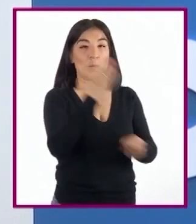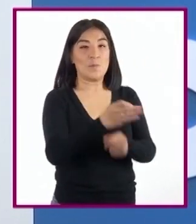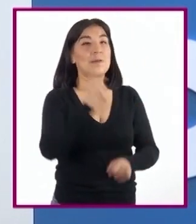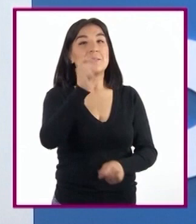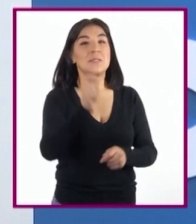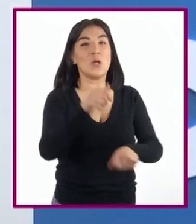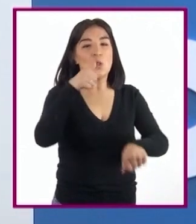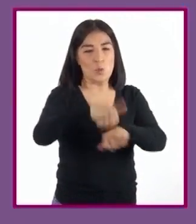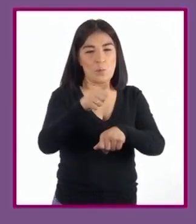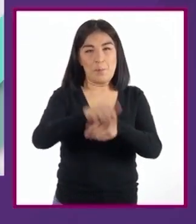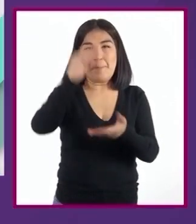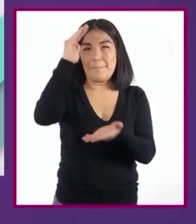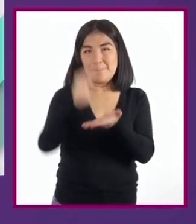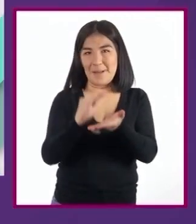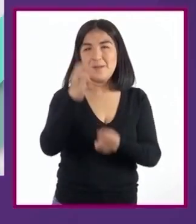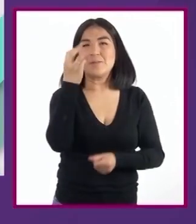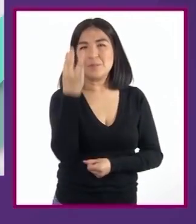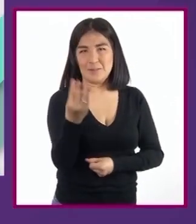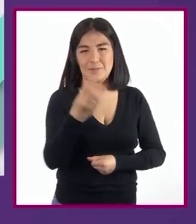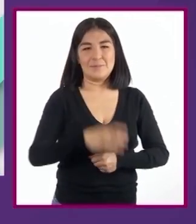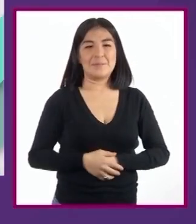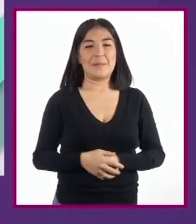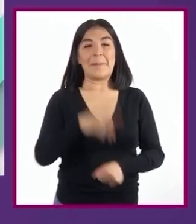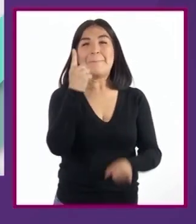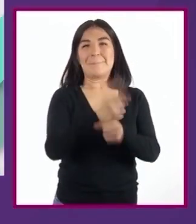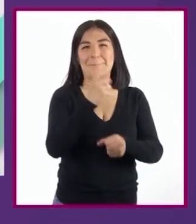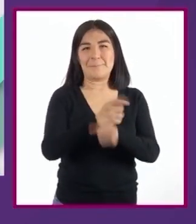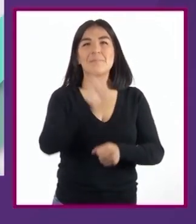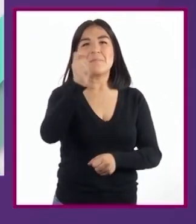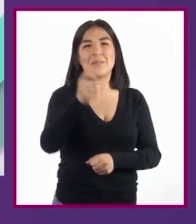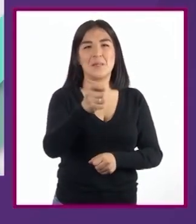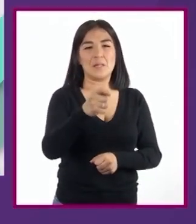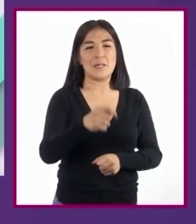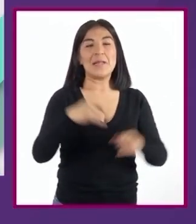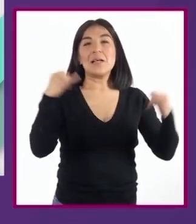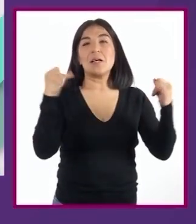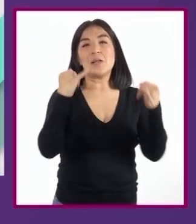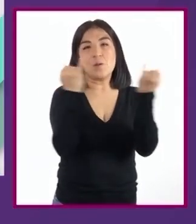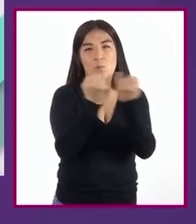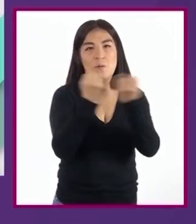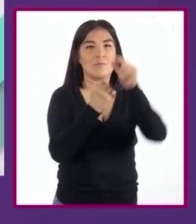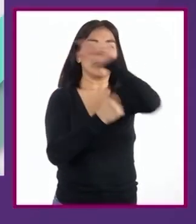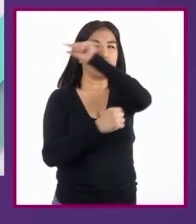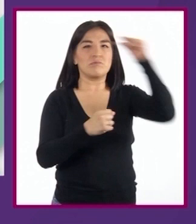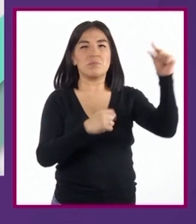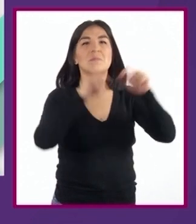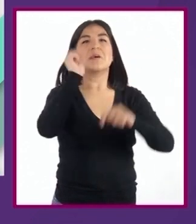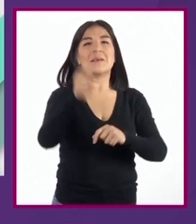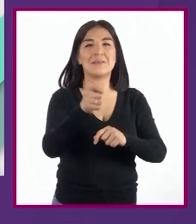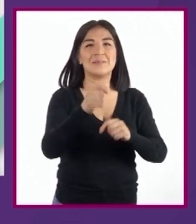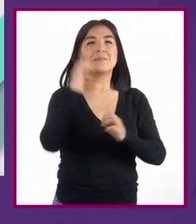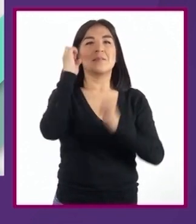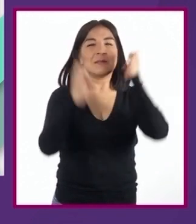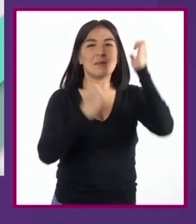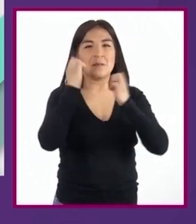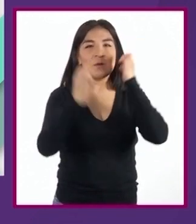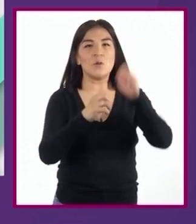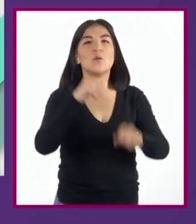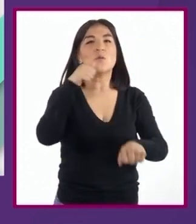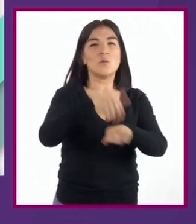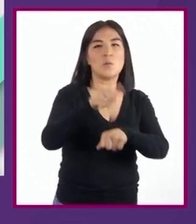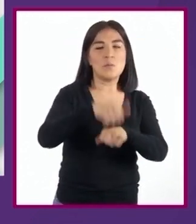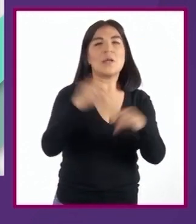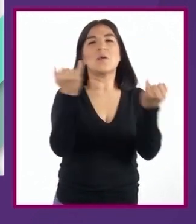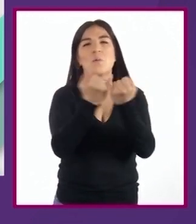es menor que 3. En el primer caso, el cociente es igual a la cardinalidad del evento entre la cardinalidad